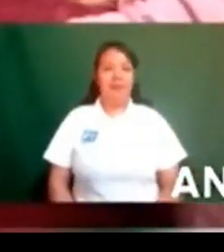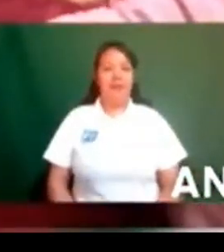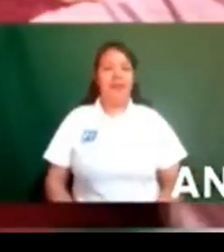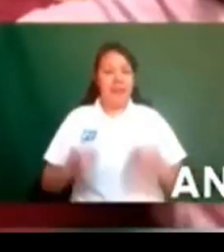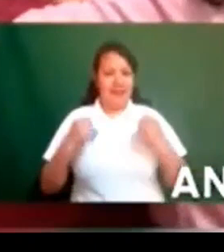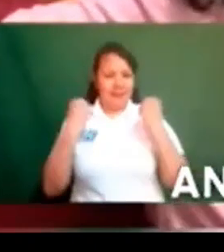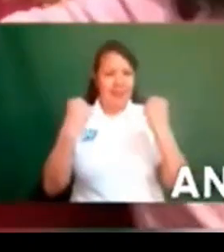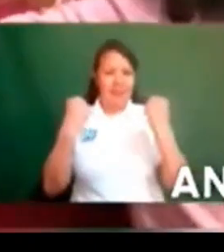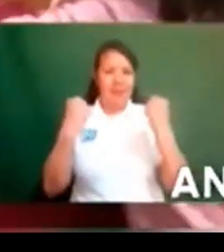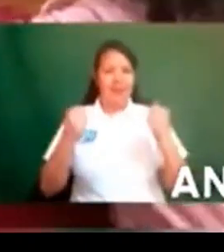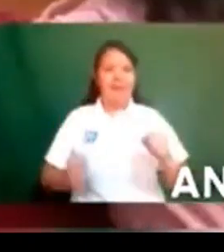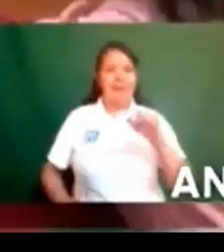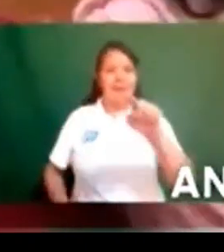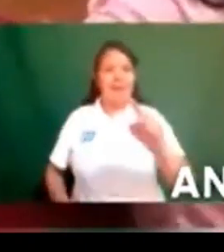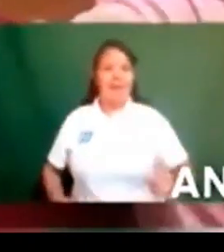hijos.